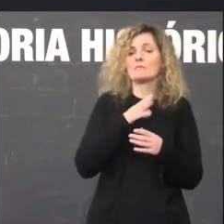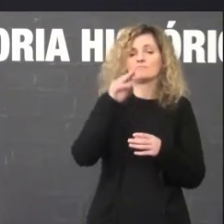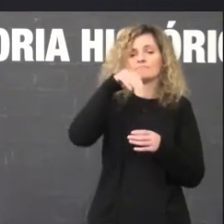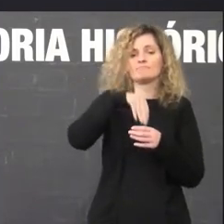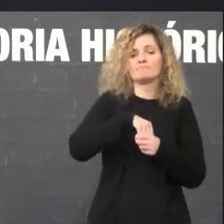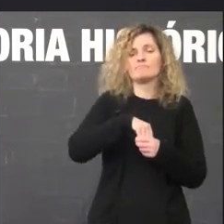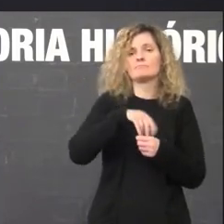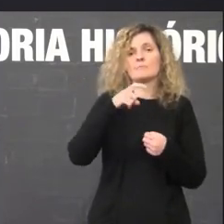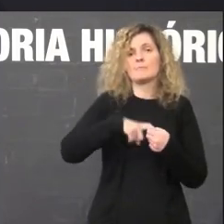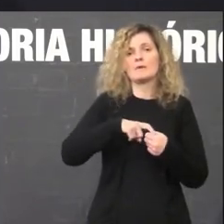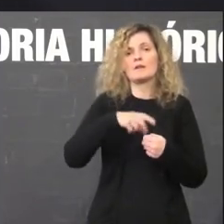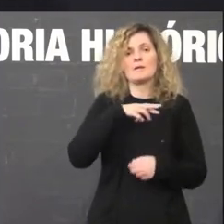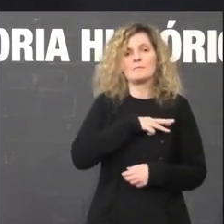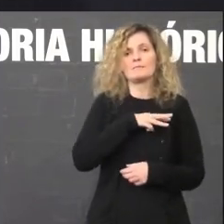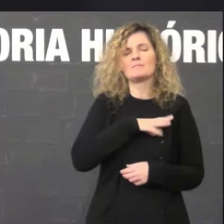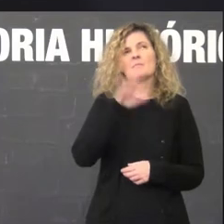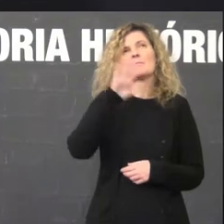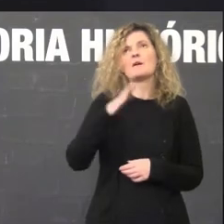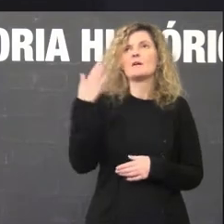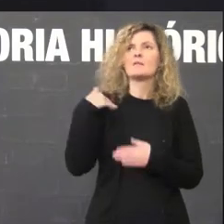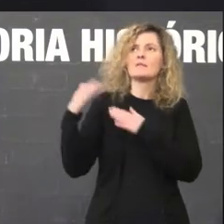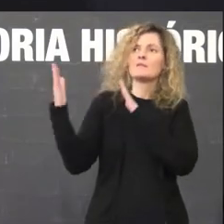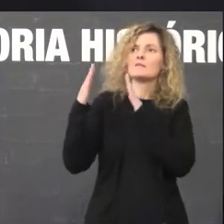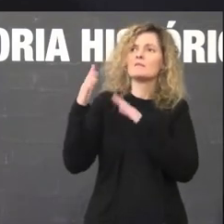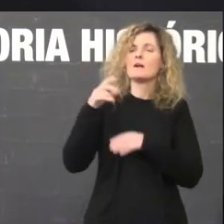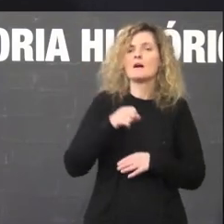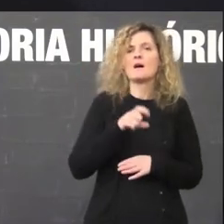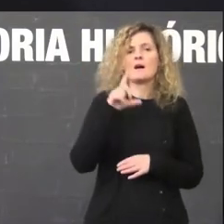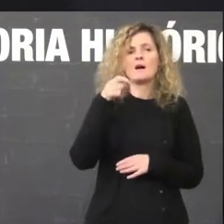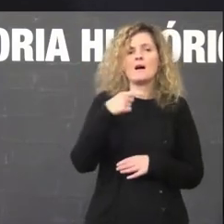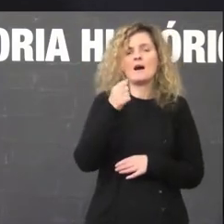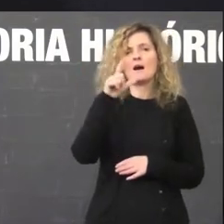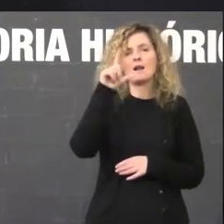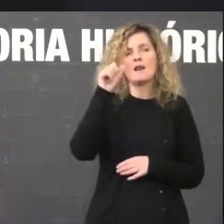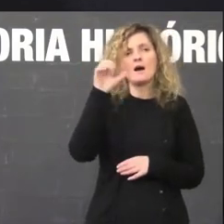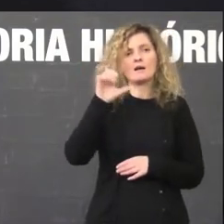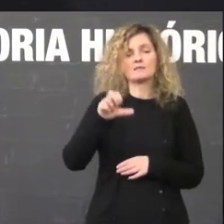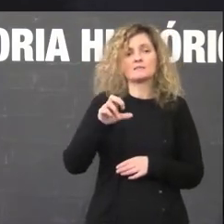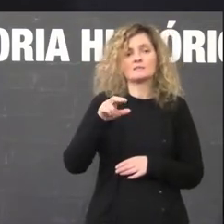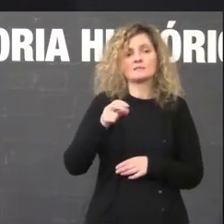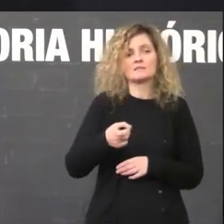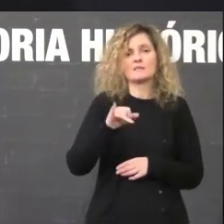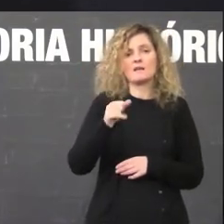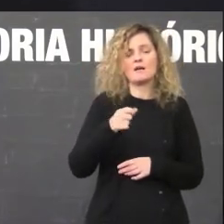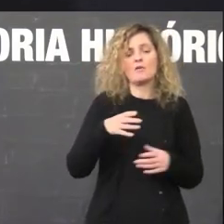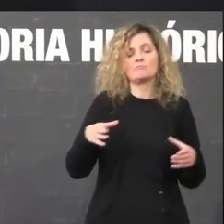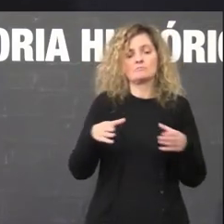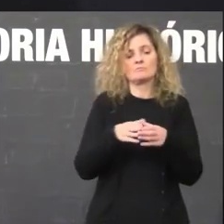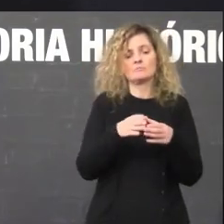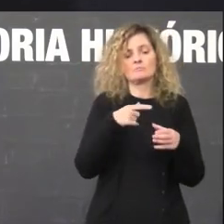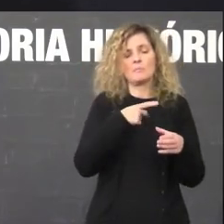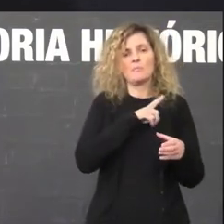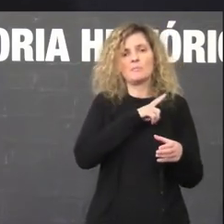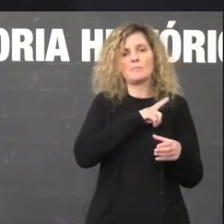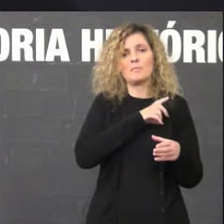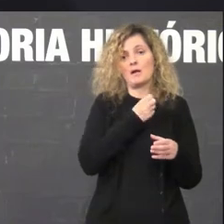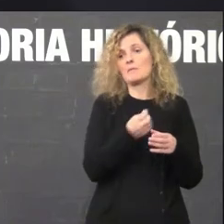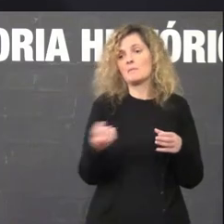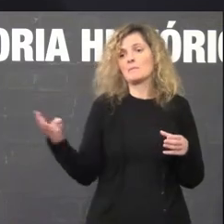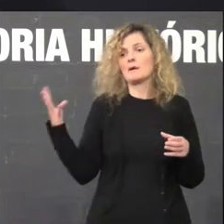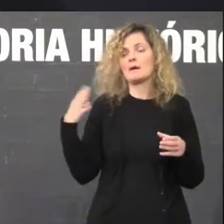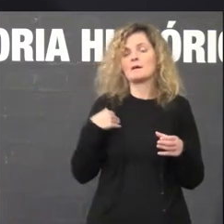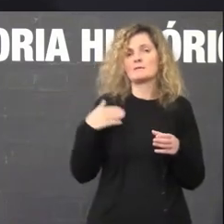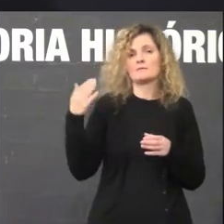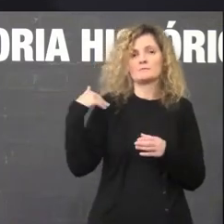masonería. Na entonces me parece que era a loxa de Larache, unha loxa militar na cual que había varias